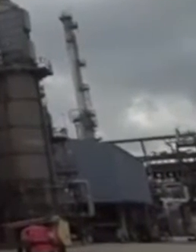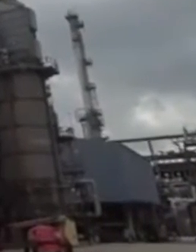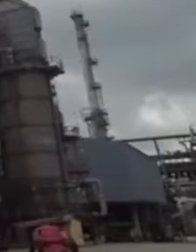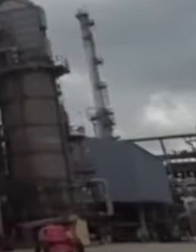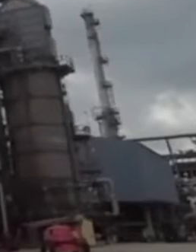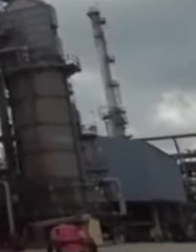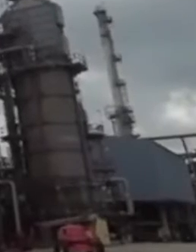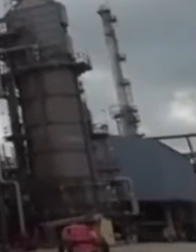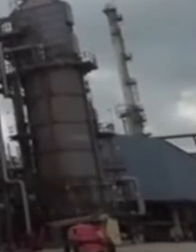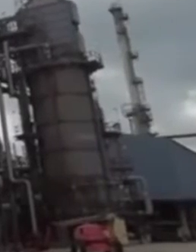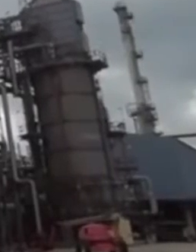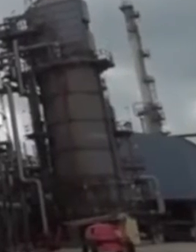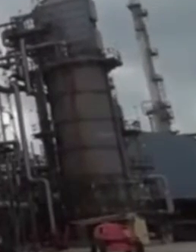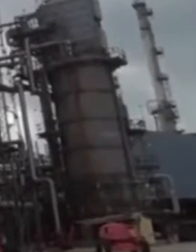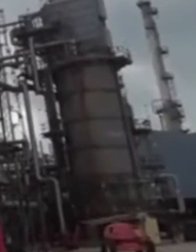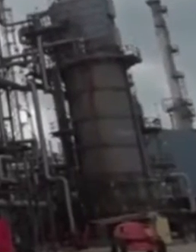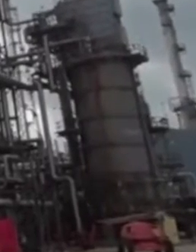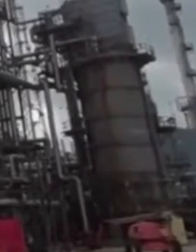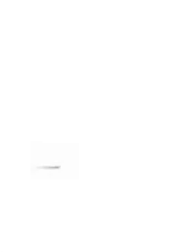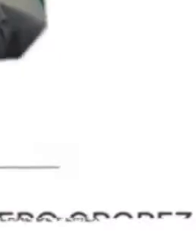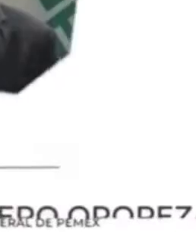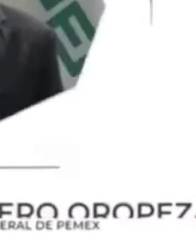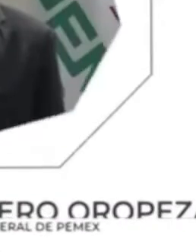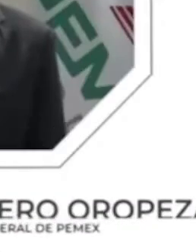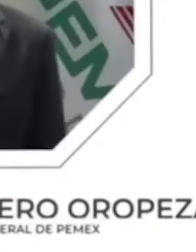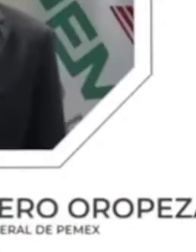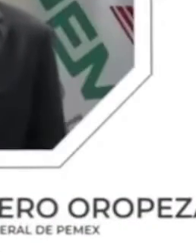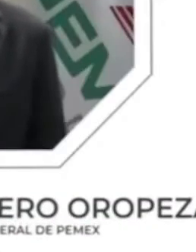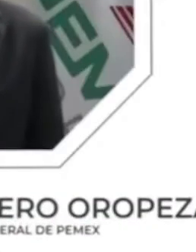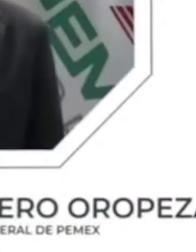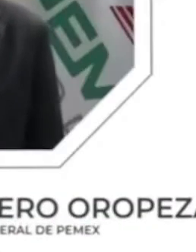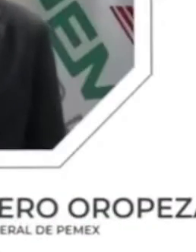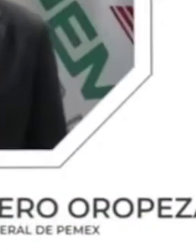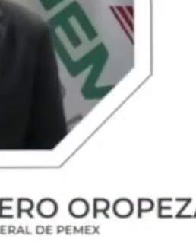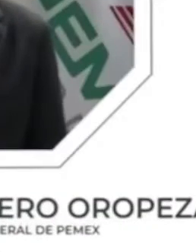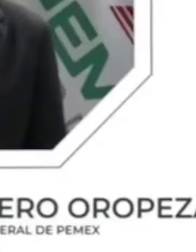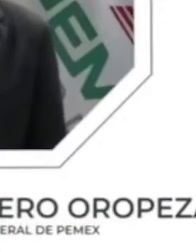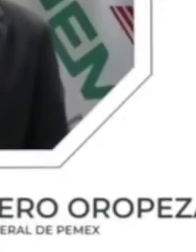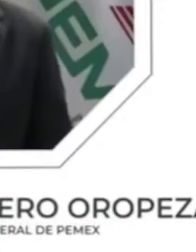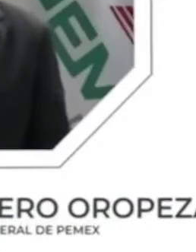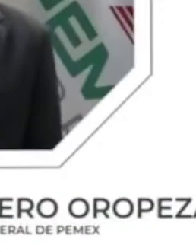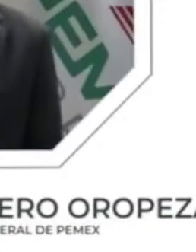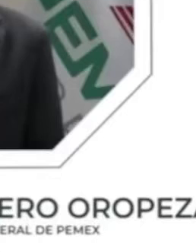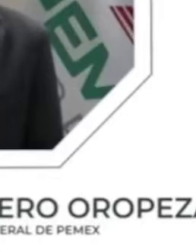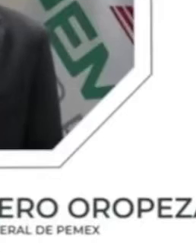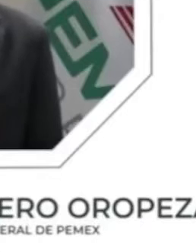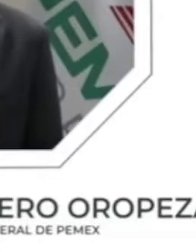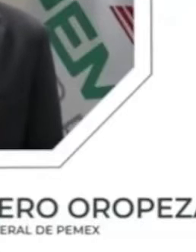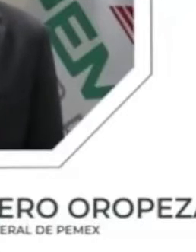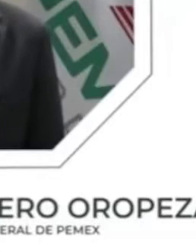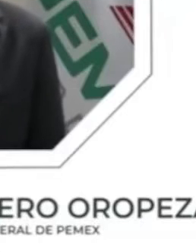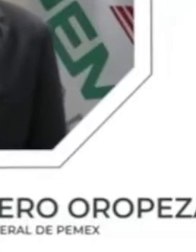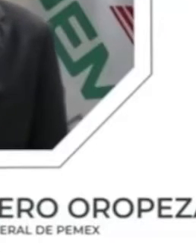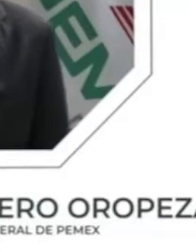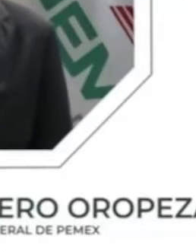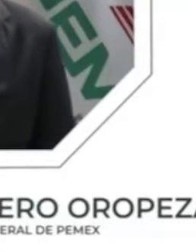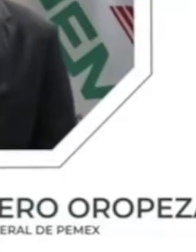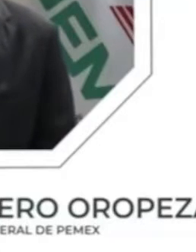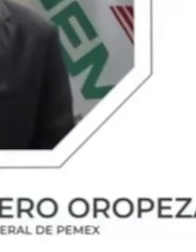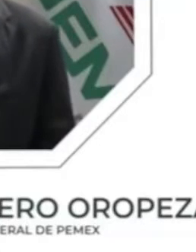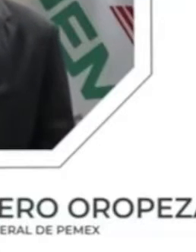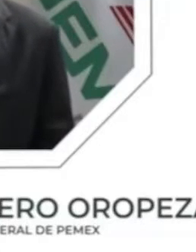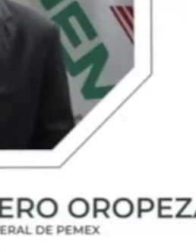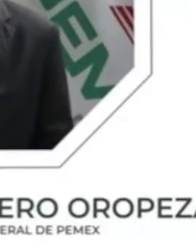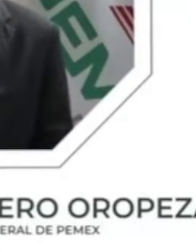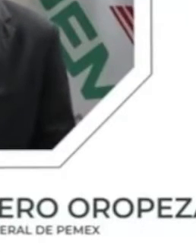negociación la hicimos cuando el precio del crudo estaba en sus niveles históricamente más bajos, y